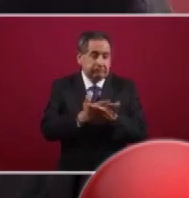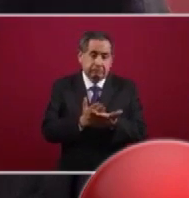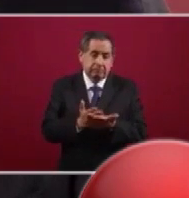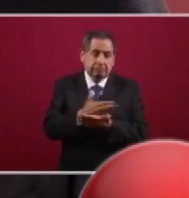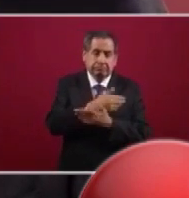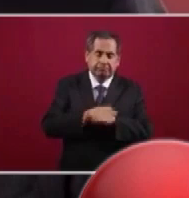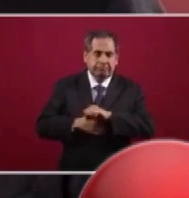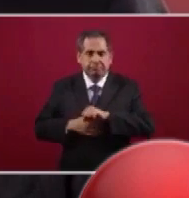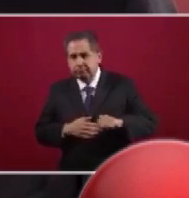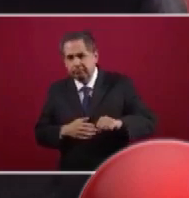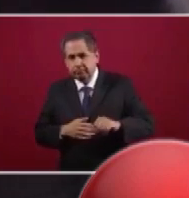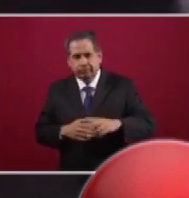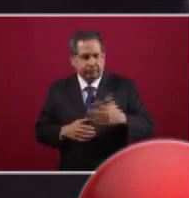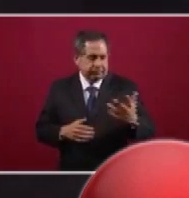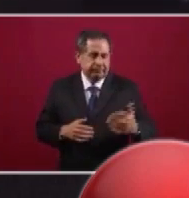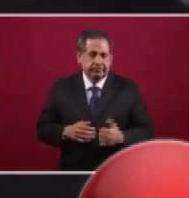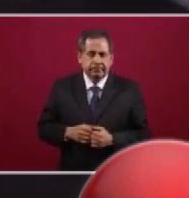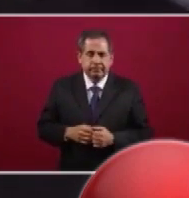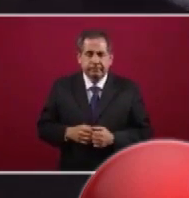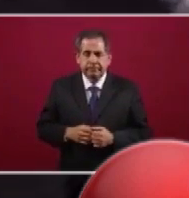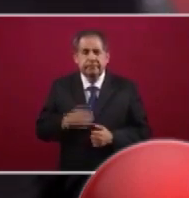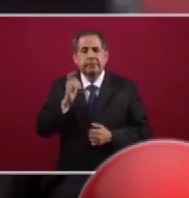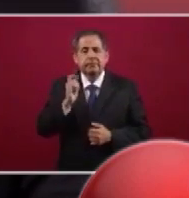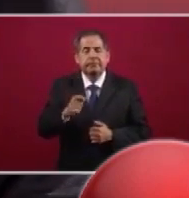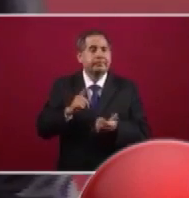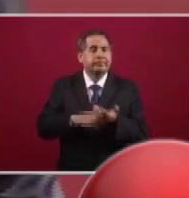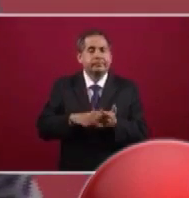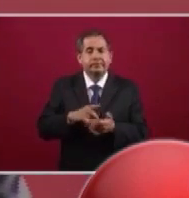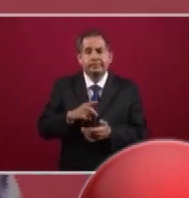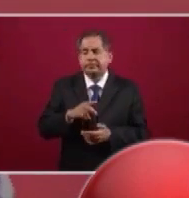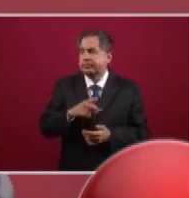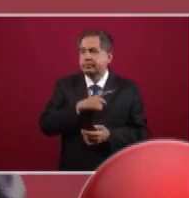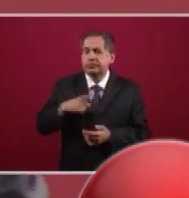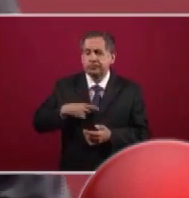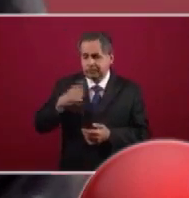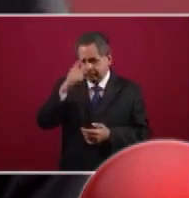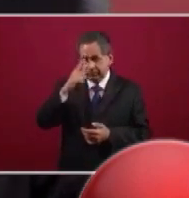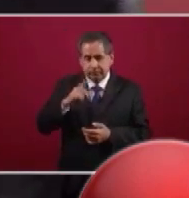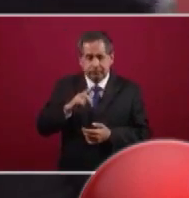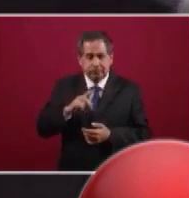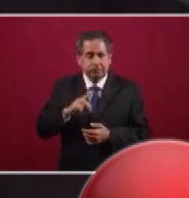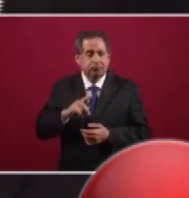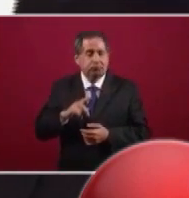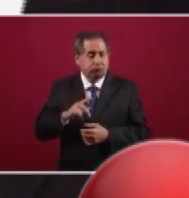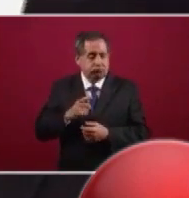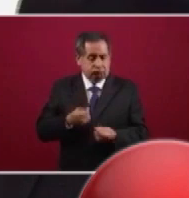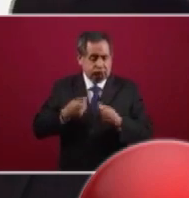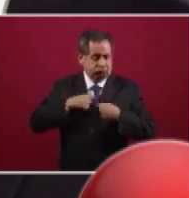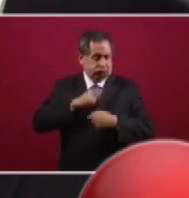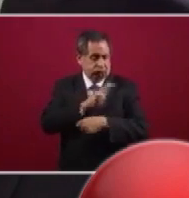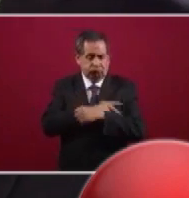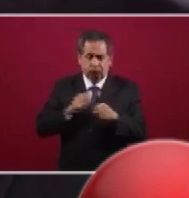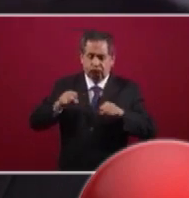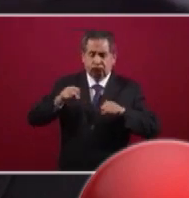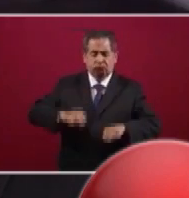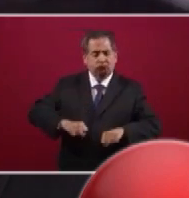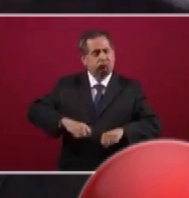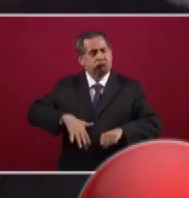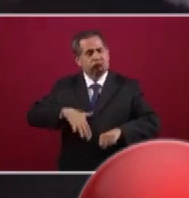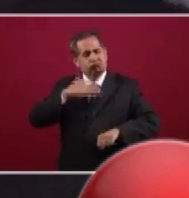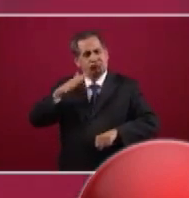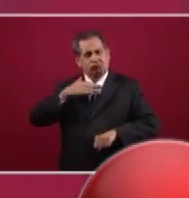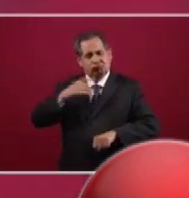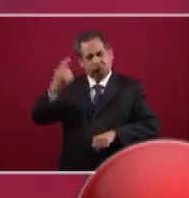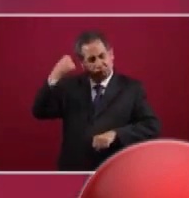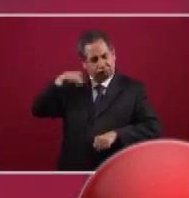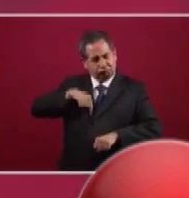es cuando no aplica aquello de que el poder corrompe y el poder absoluto corrompe absolutamente?